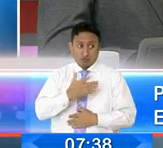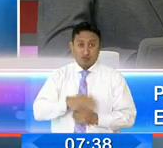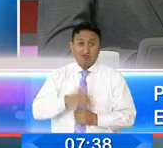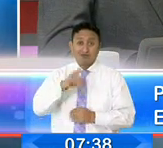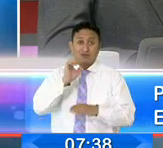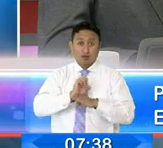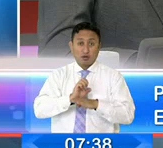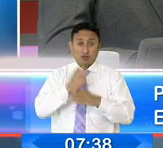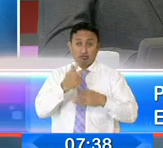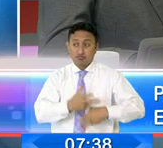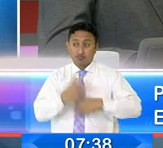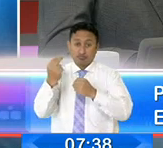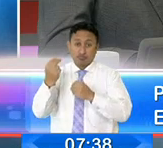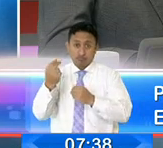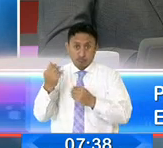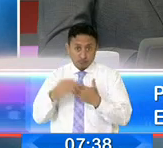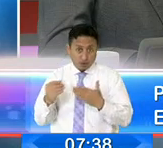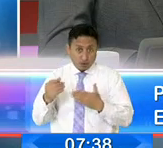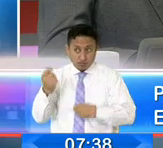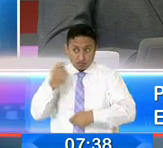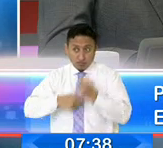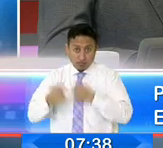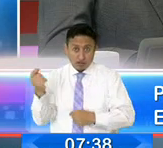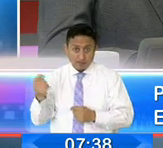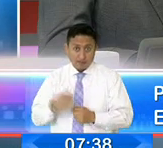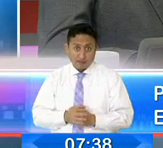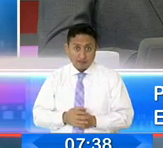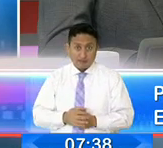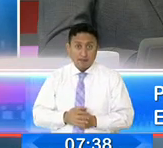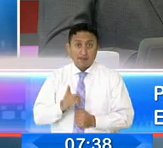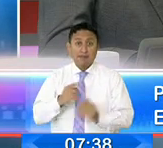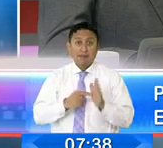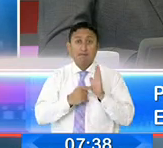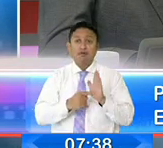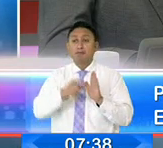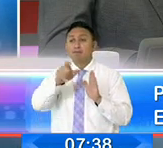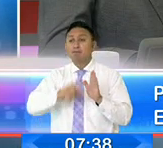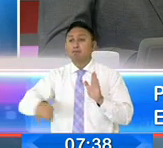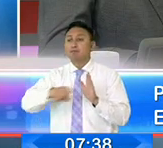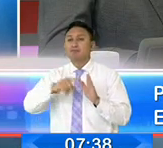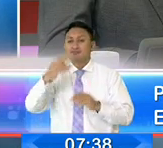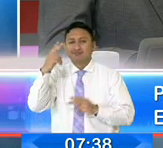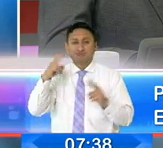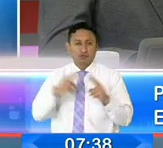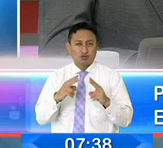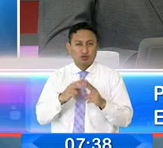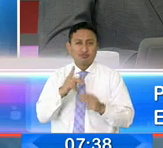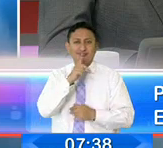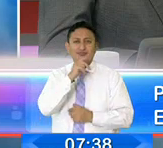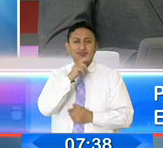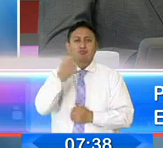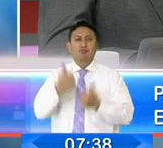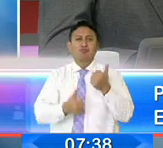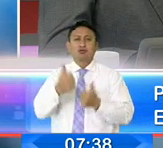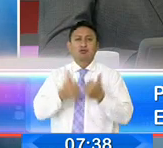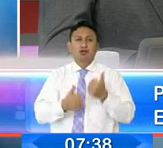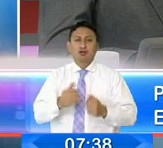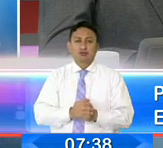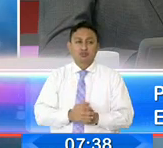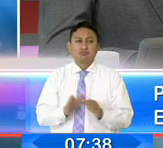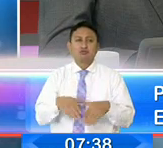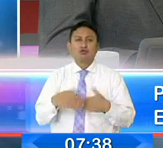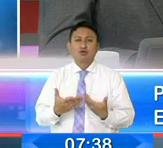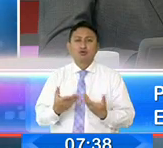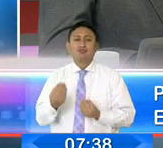de la economía ecuatoriana. Estos son indicadores que le van a permitir a los ciudadanos conocer quiénes son los candidatos, de dónde